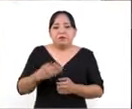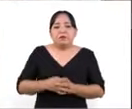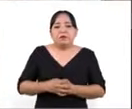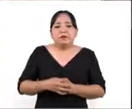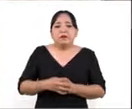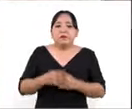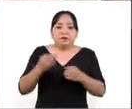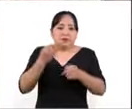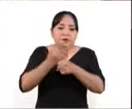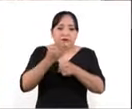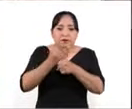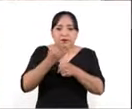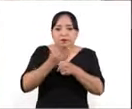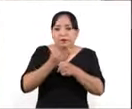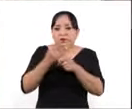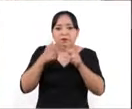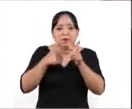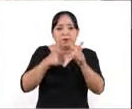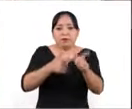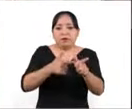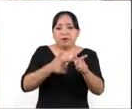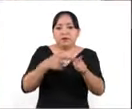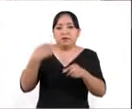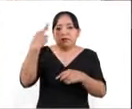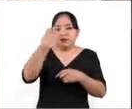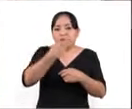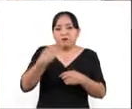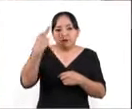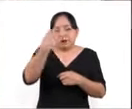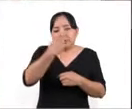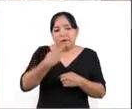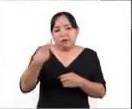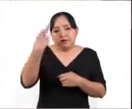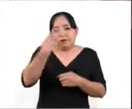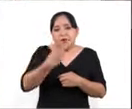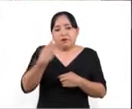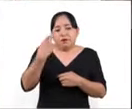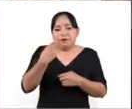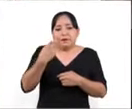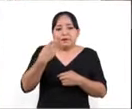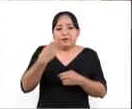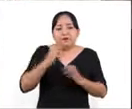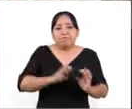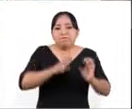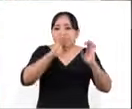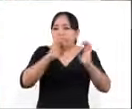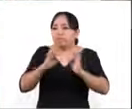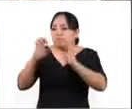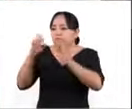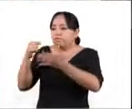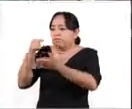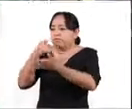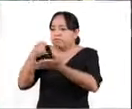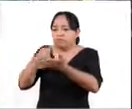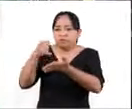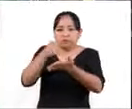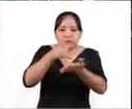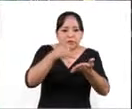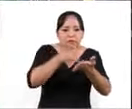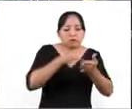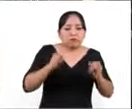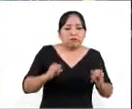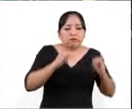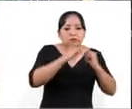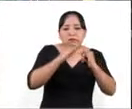el protocolo para poder revisar si hay algún daño en algún otro inmueble. Hay algunas